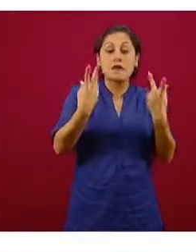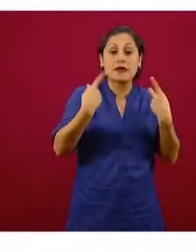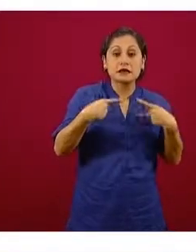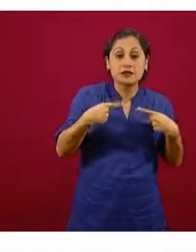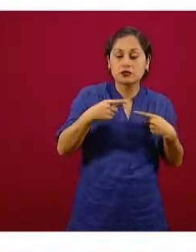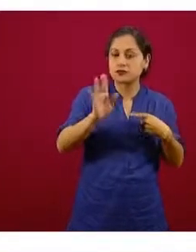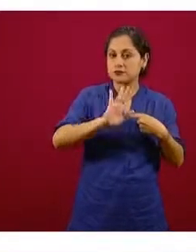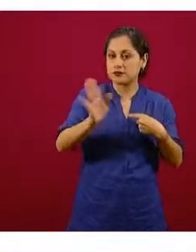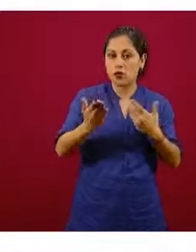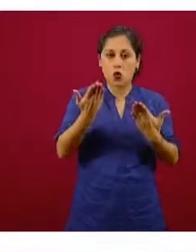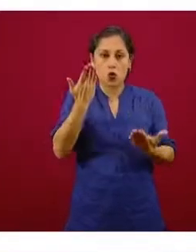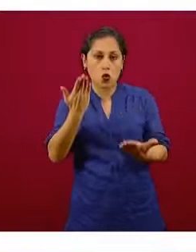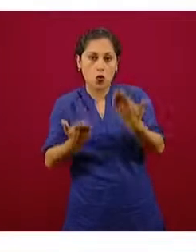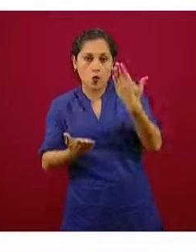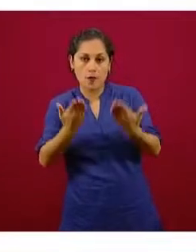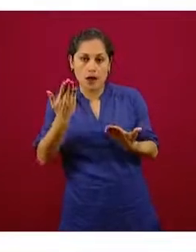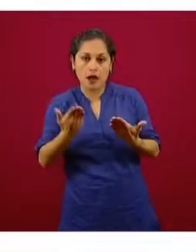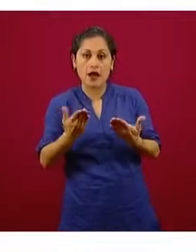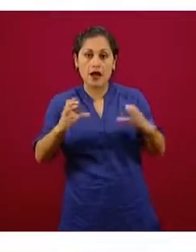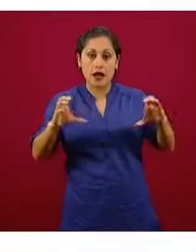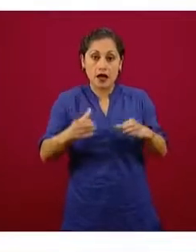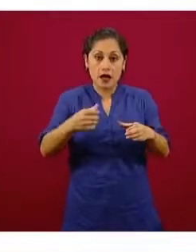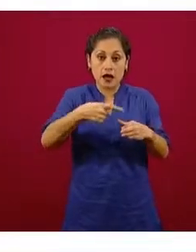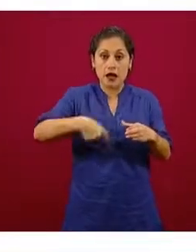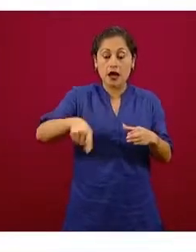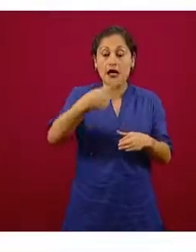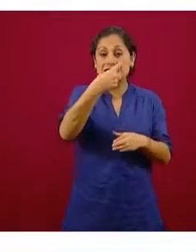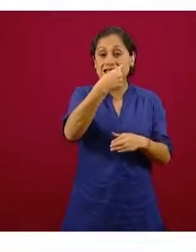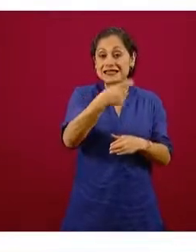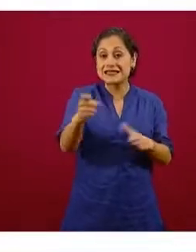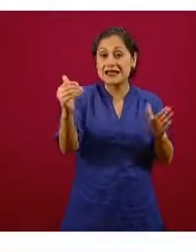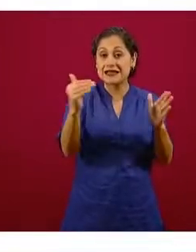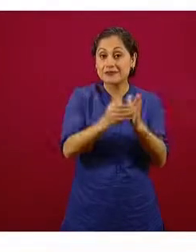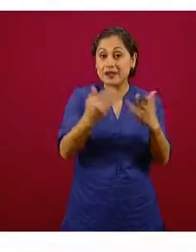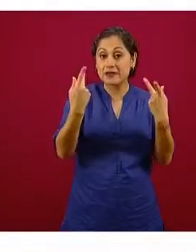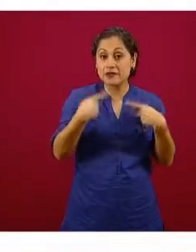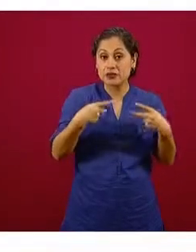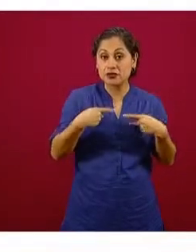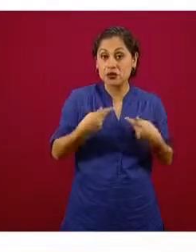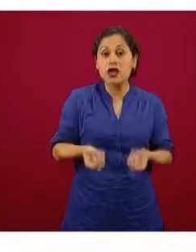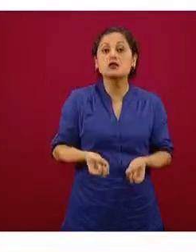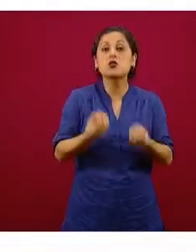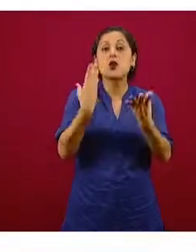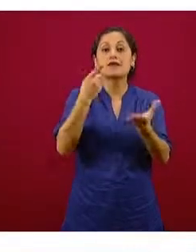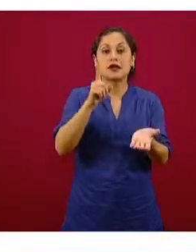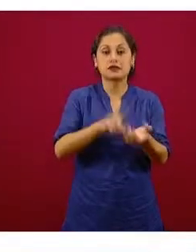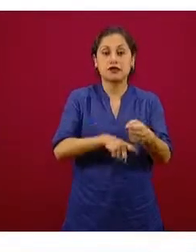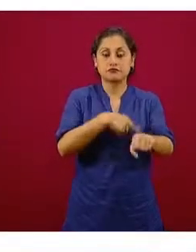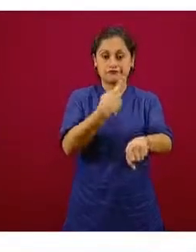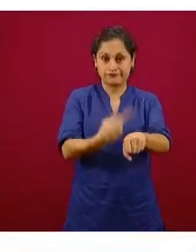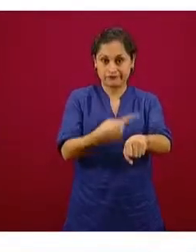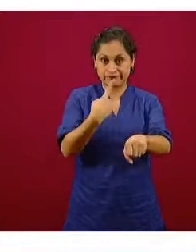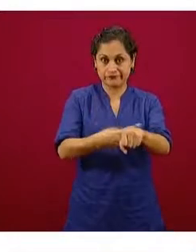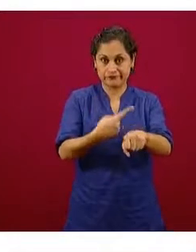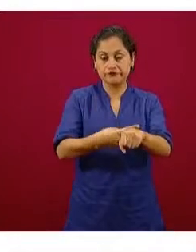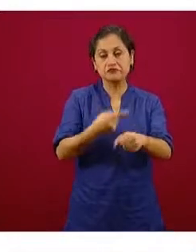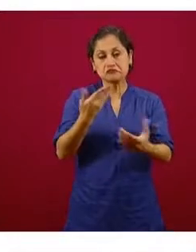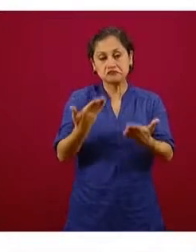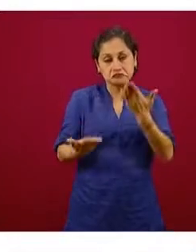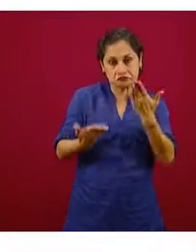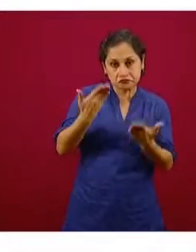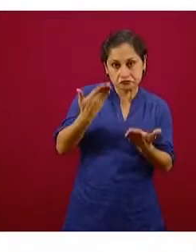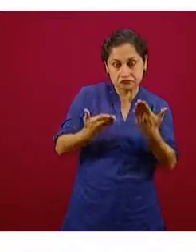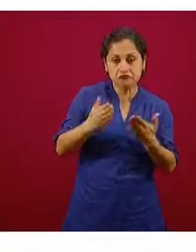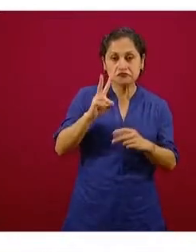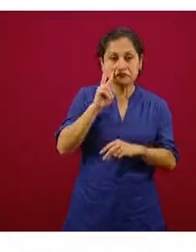comparando cuántas personas por cada 100,000 habitantes tienen la enfermedad y por lo tanto eso nos representa una mejor visión